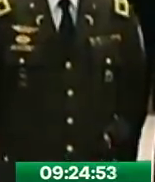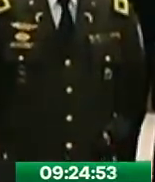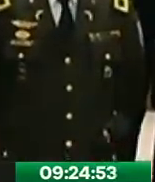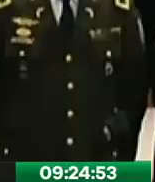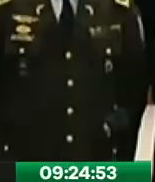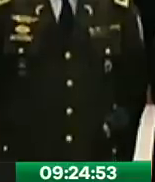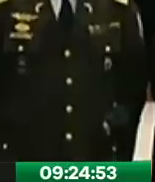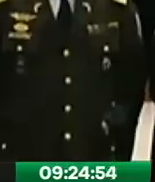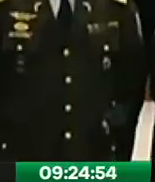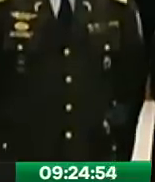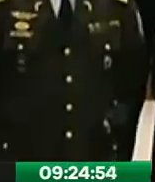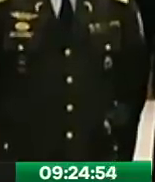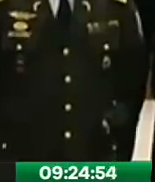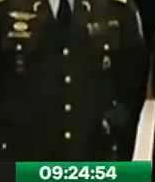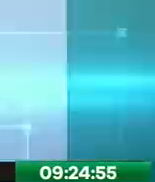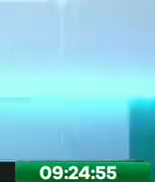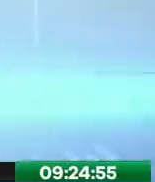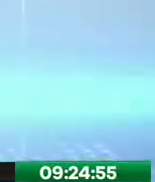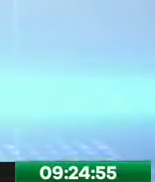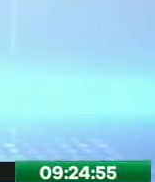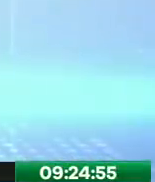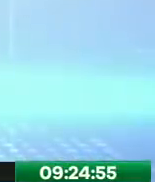Informó Adriana Peralta.